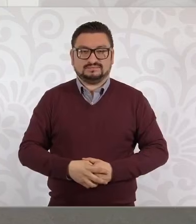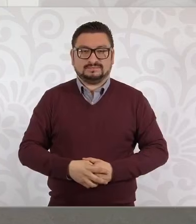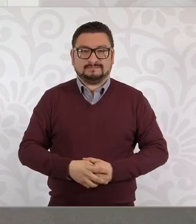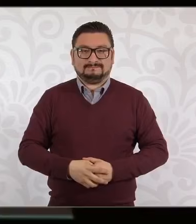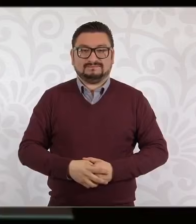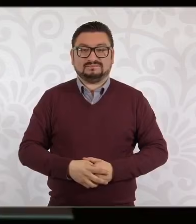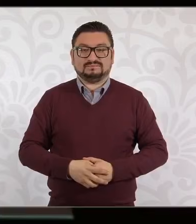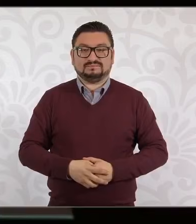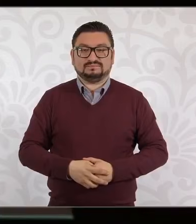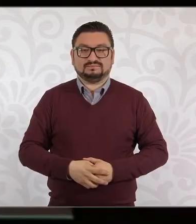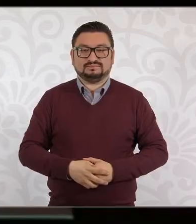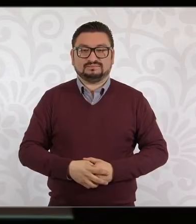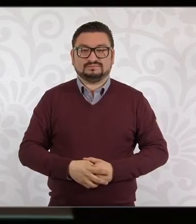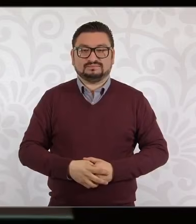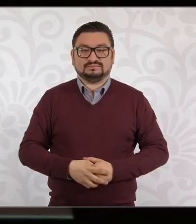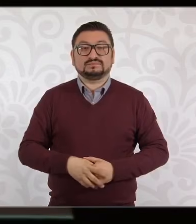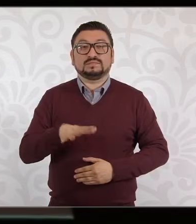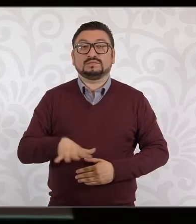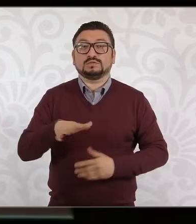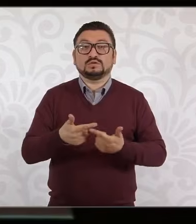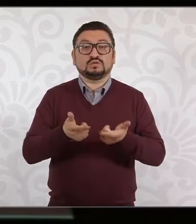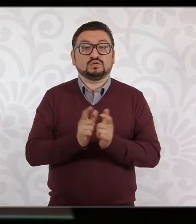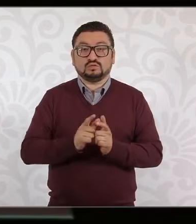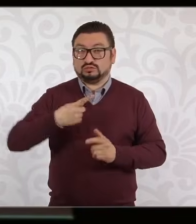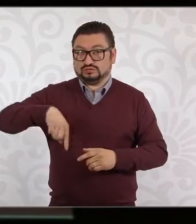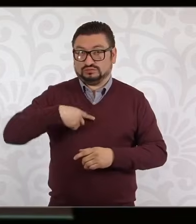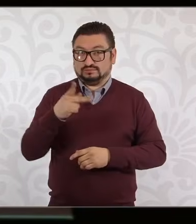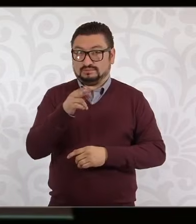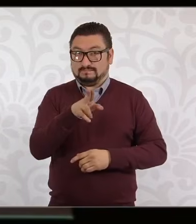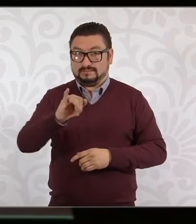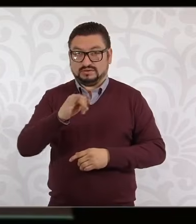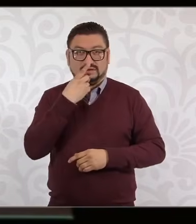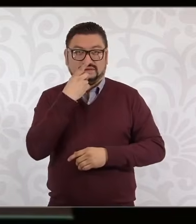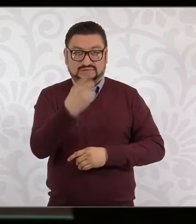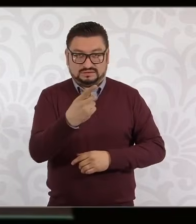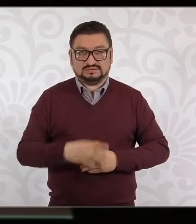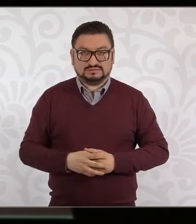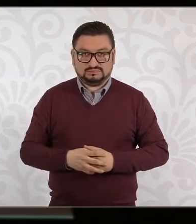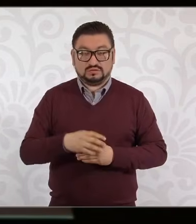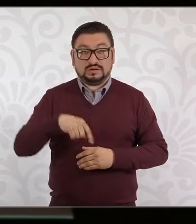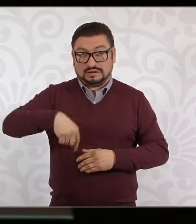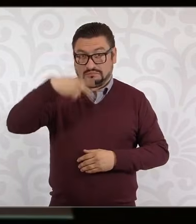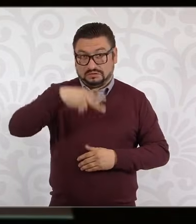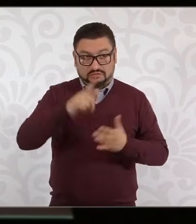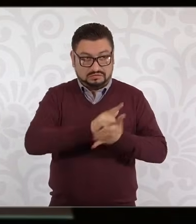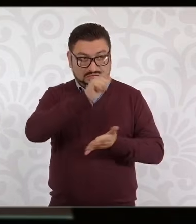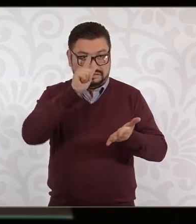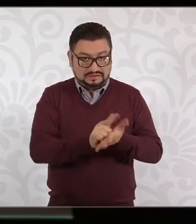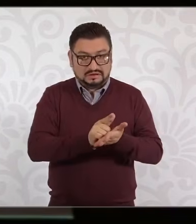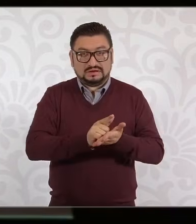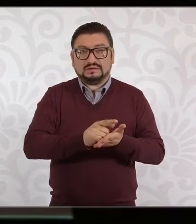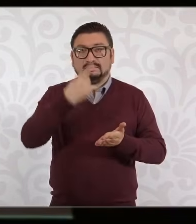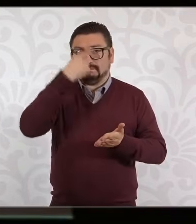En el grupo parlamentario del PRI lo hemos dicho fuerte y claro, México necesita una ley que ponga en el centro a la